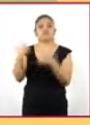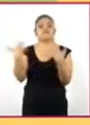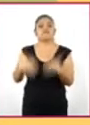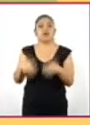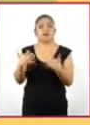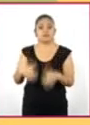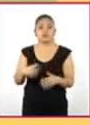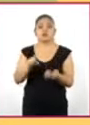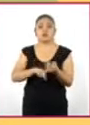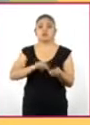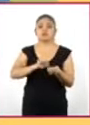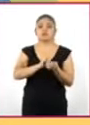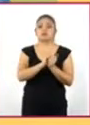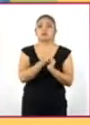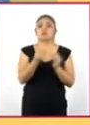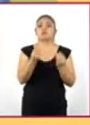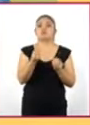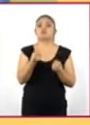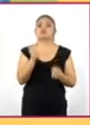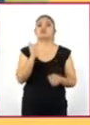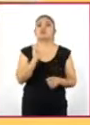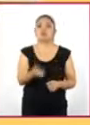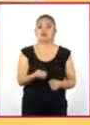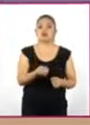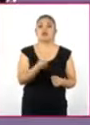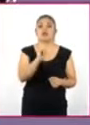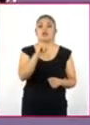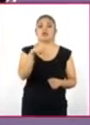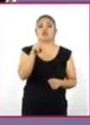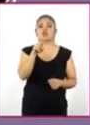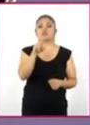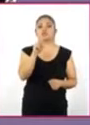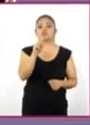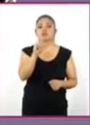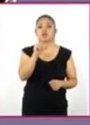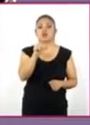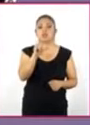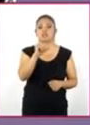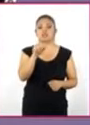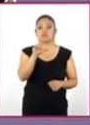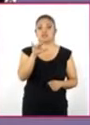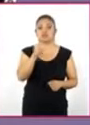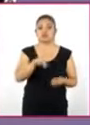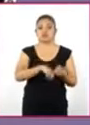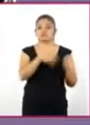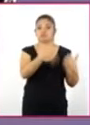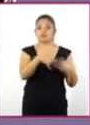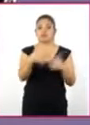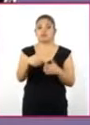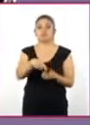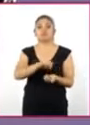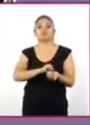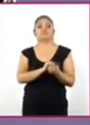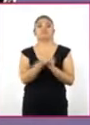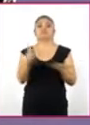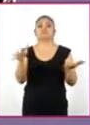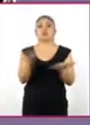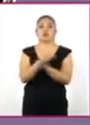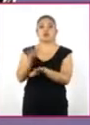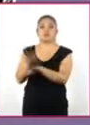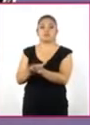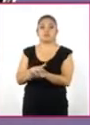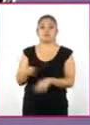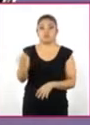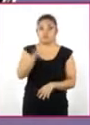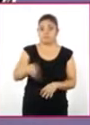de industrialización. Fue así como las relaciones sociales se transformaron por completo. La burguesía